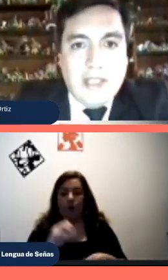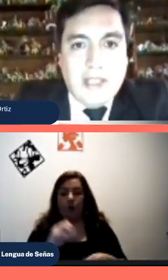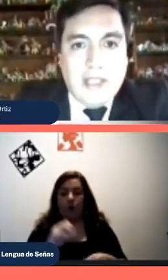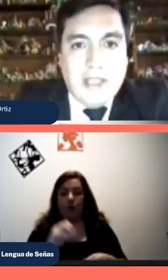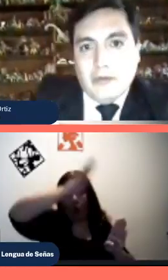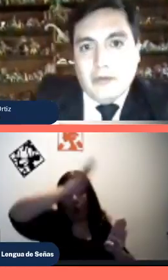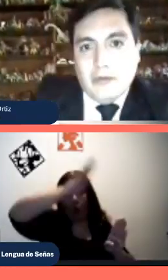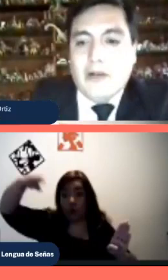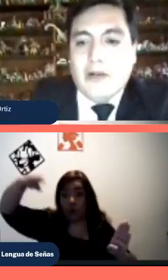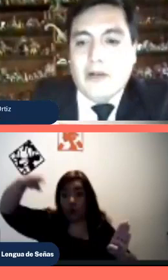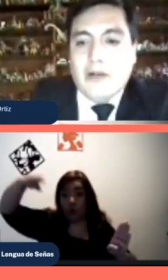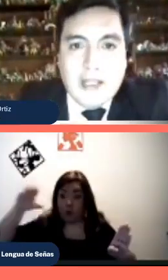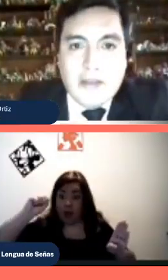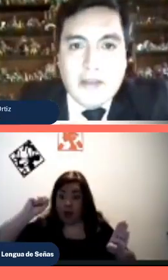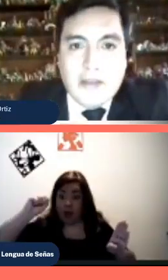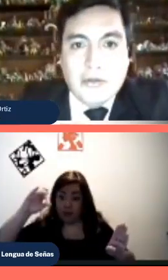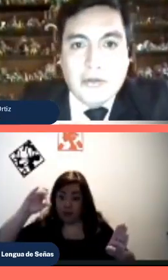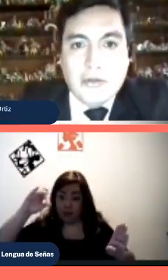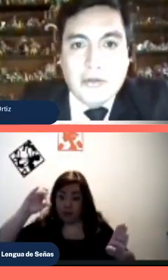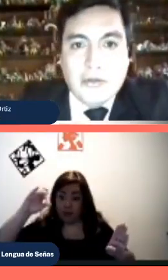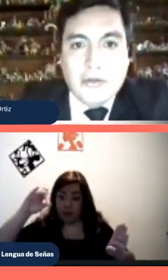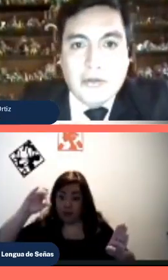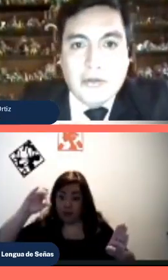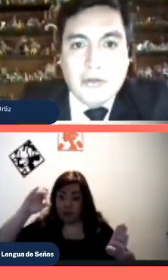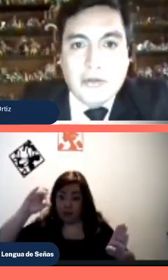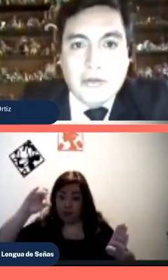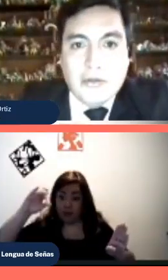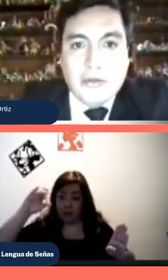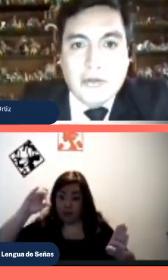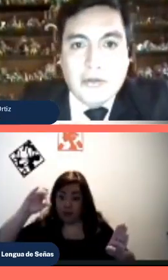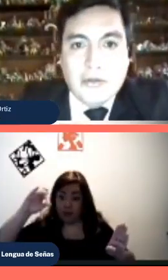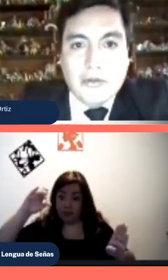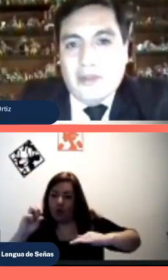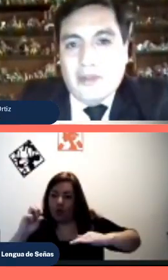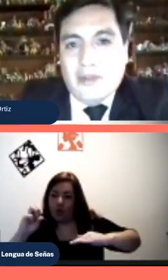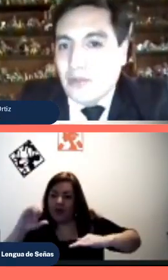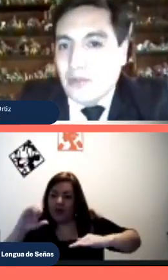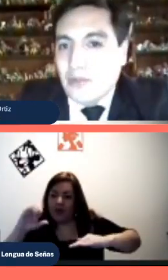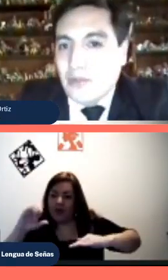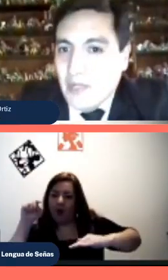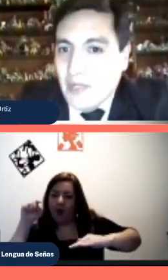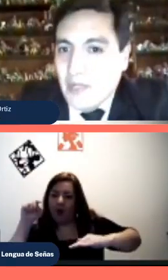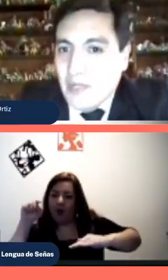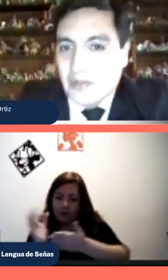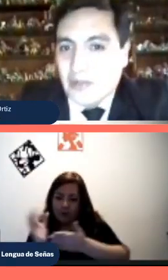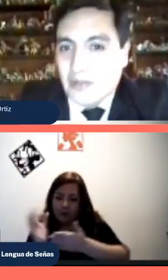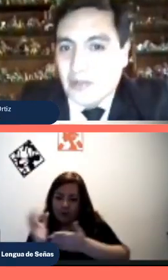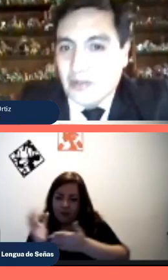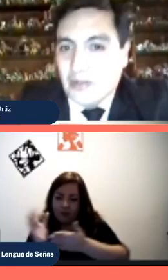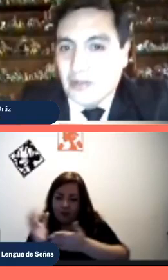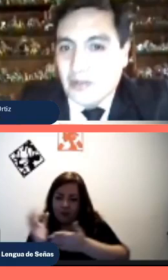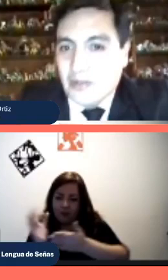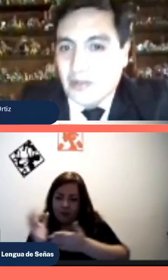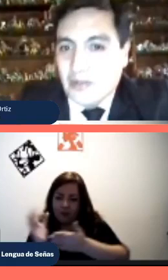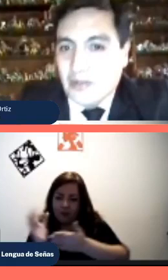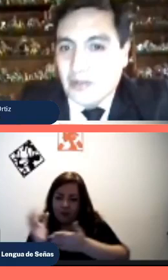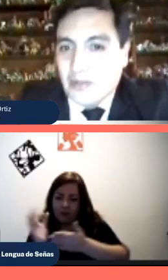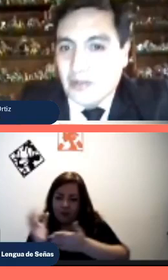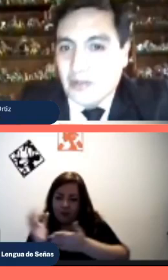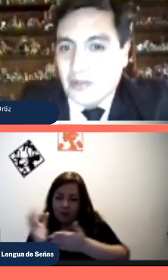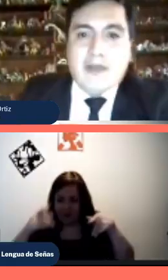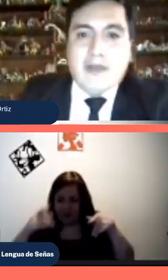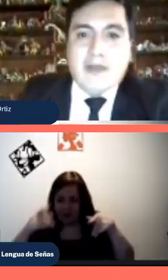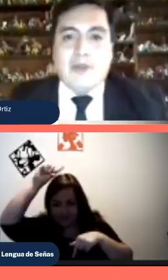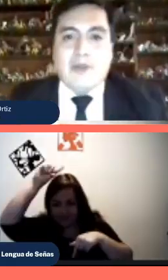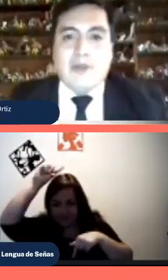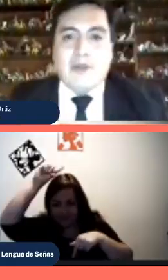un tramo, como la cordillera de Domeico en su honor, y esto sirvió de inspiración para colocarle nombre